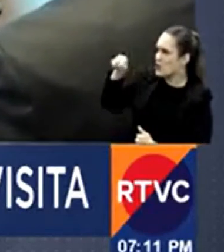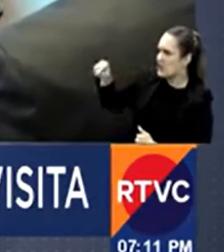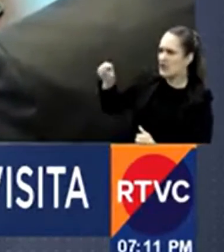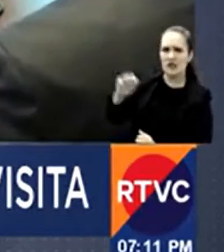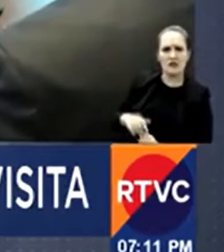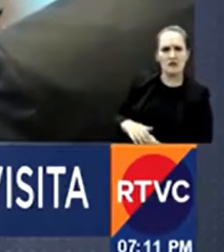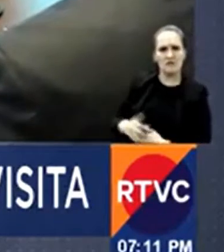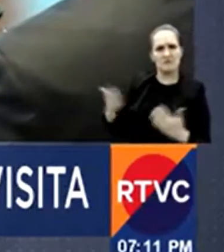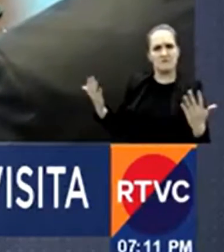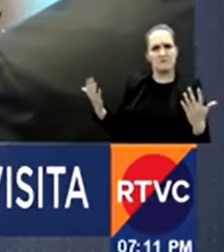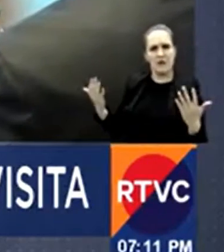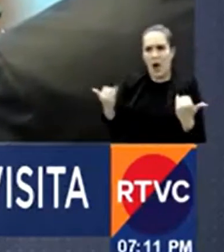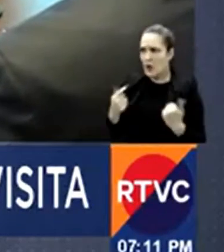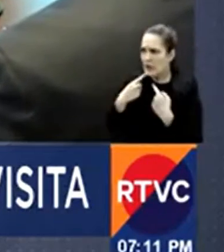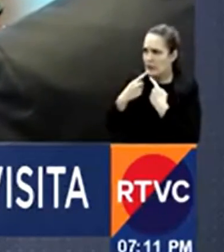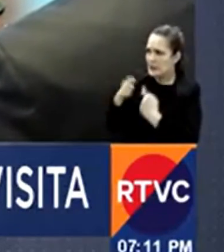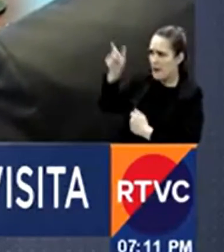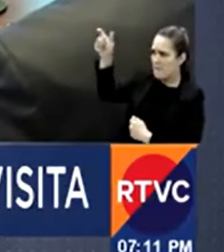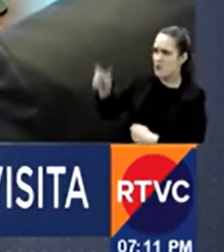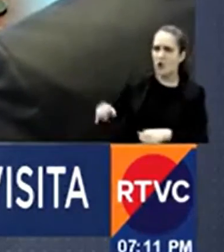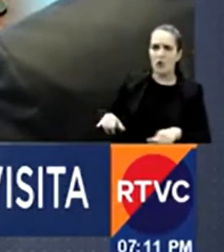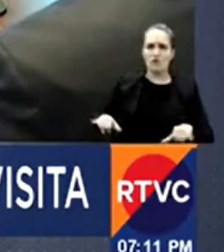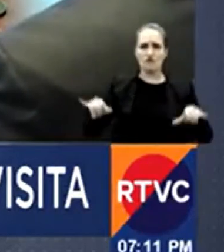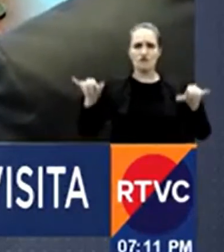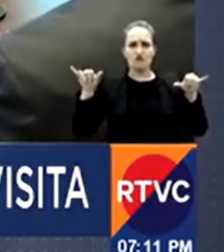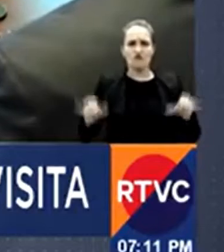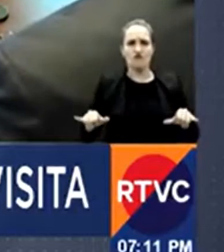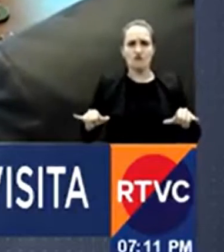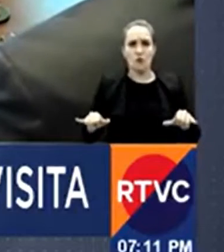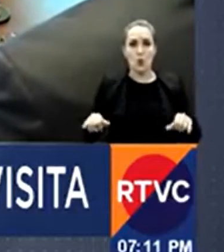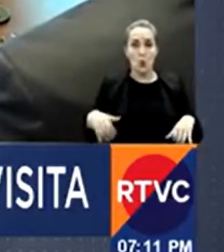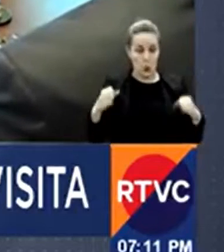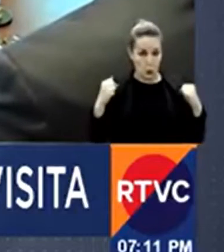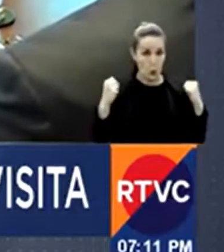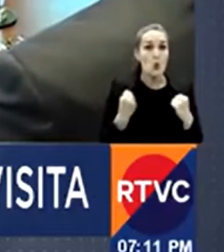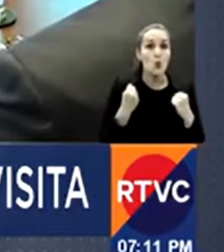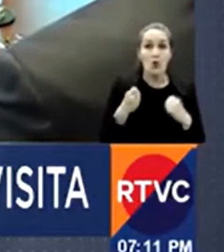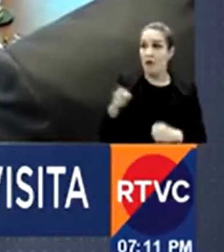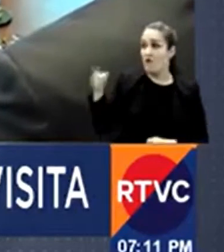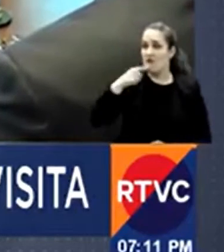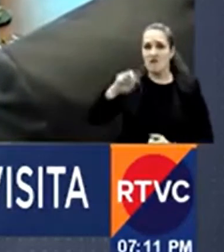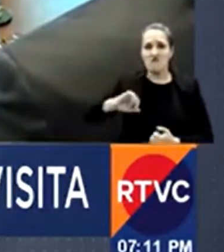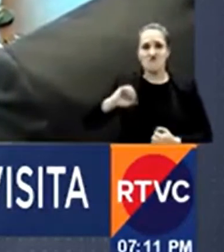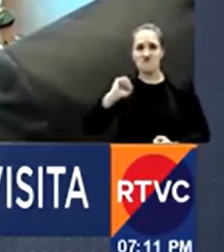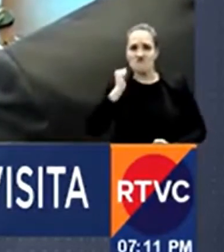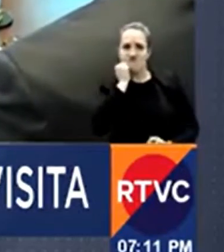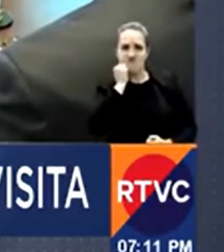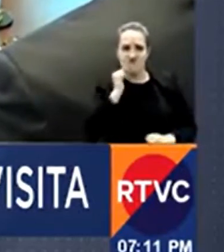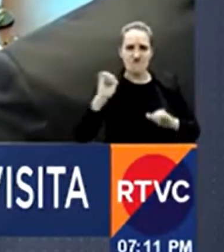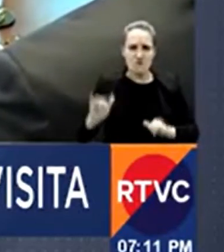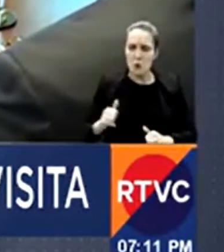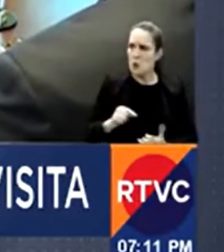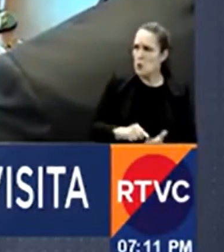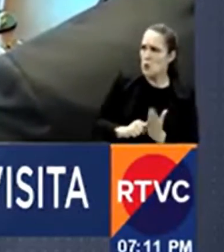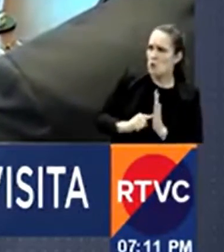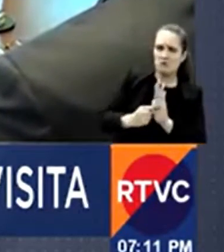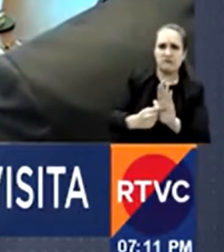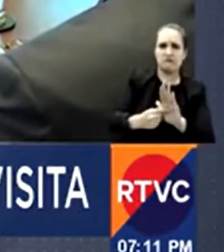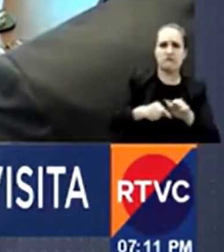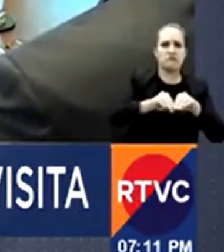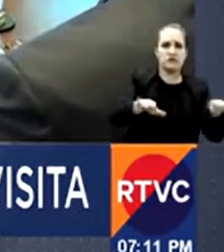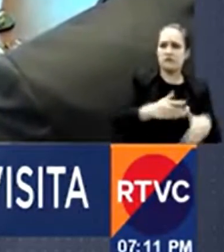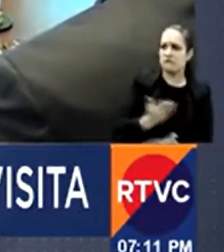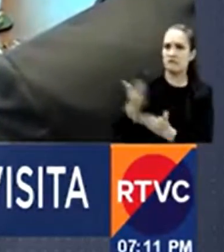señala ya como un Stalin. Eso es muy fuerte, porque es un factor que, como